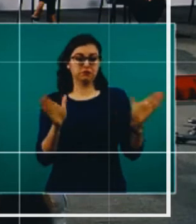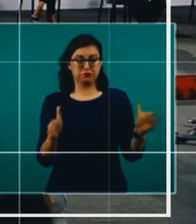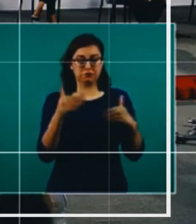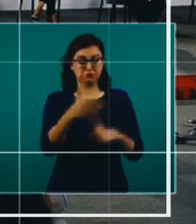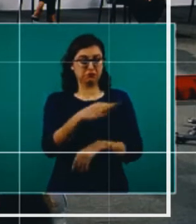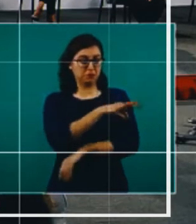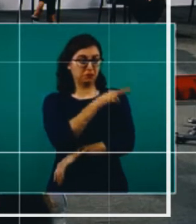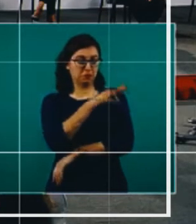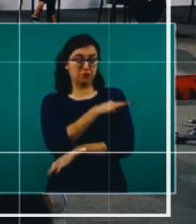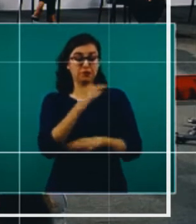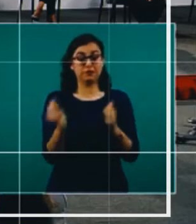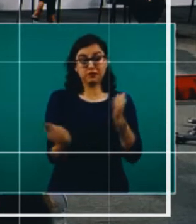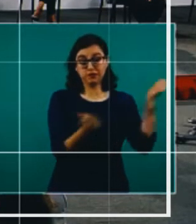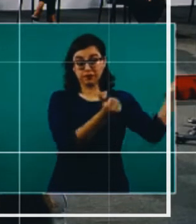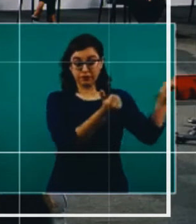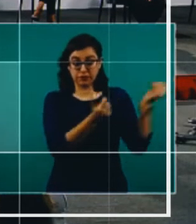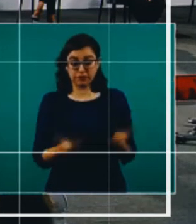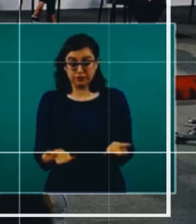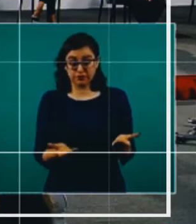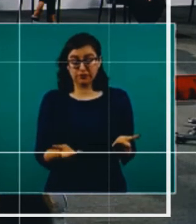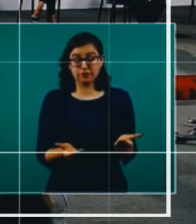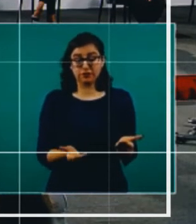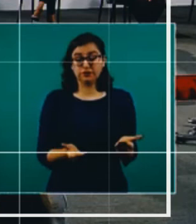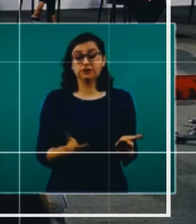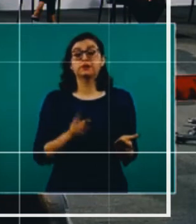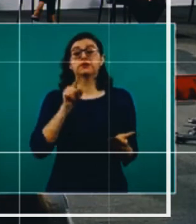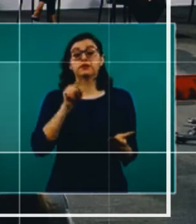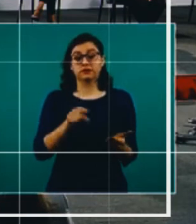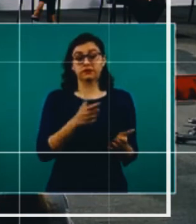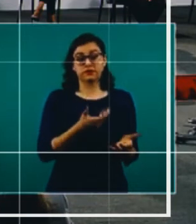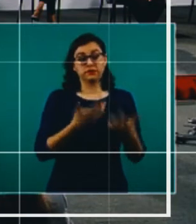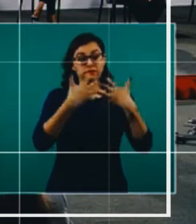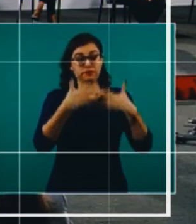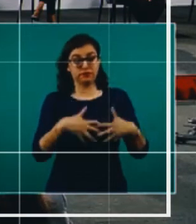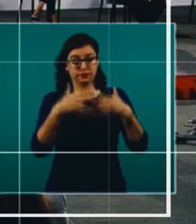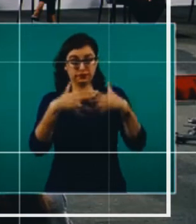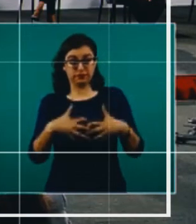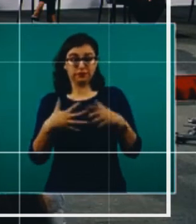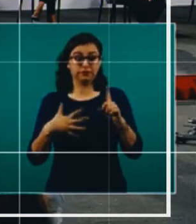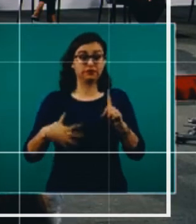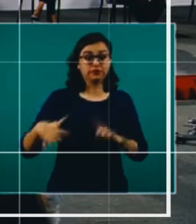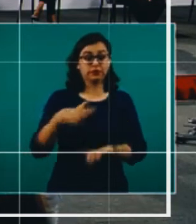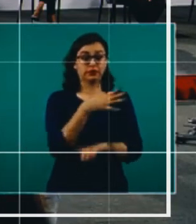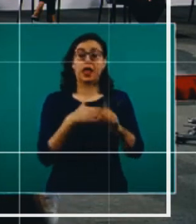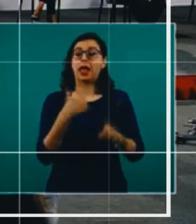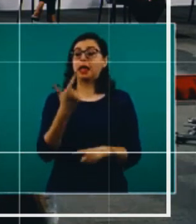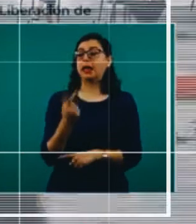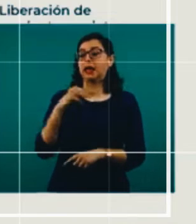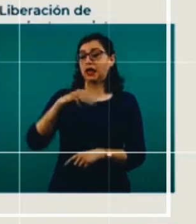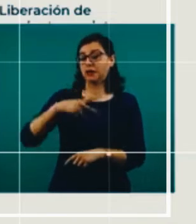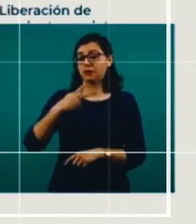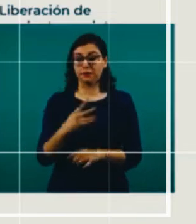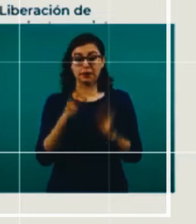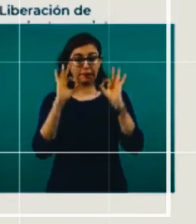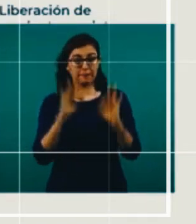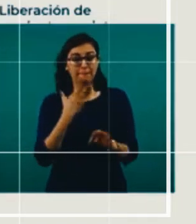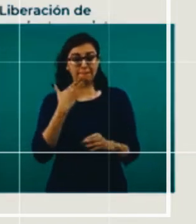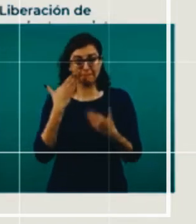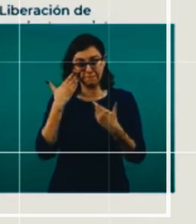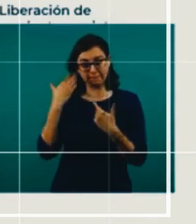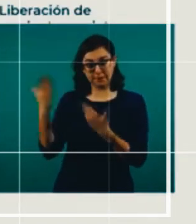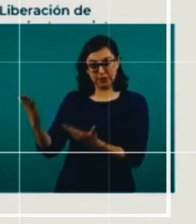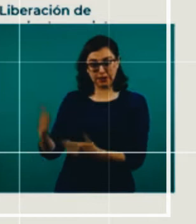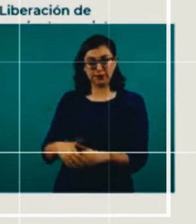nuestro país, garantizamos en COFEPRIS que las fábricas tengan los GMPs correspondientes para poder fabricar las